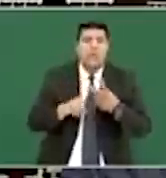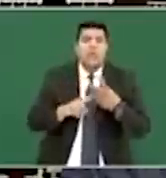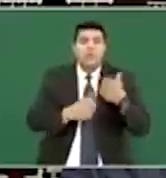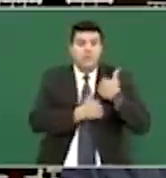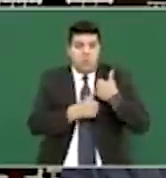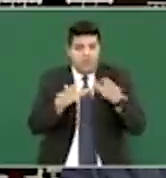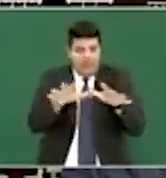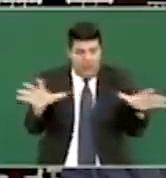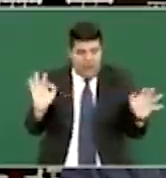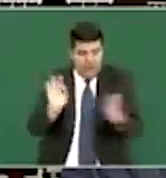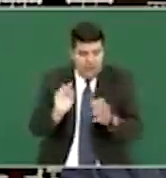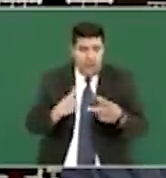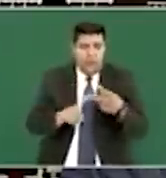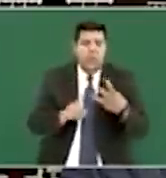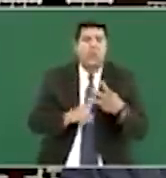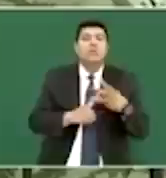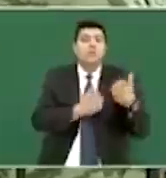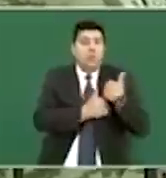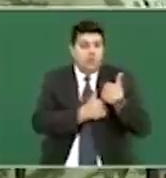Marina y Defensa,